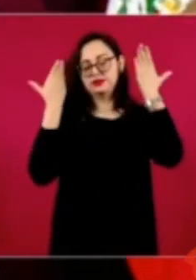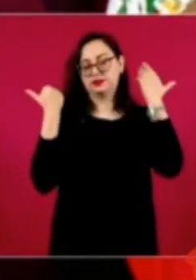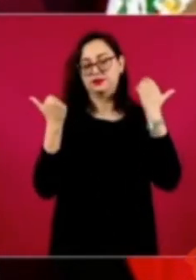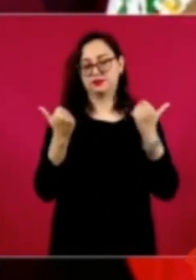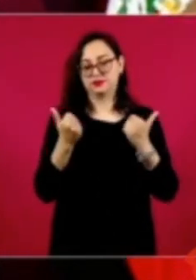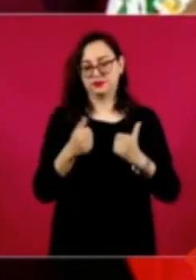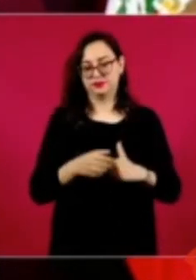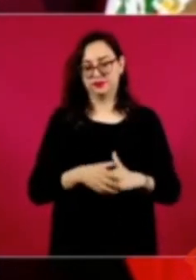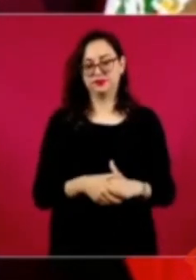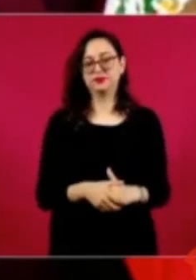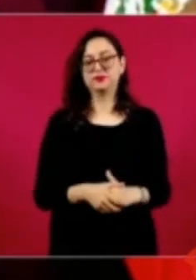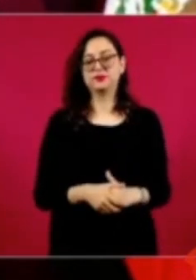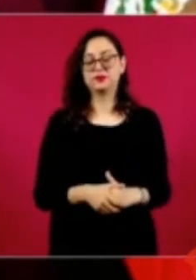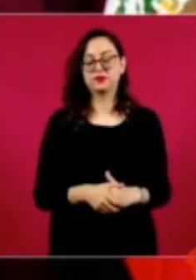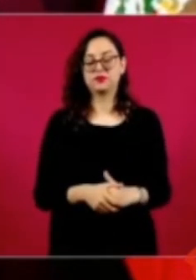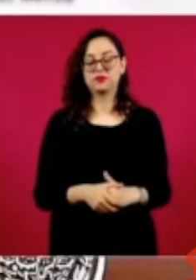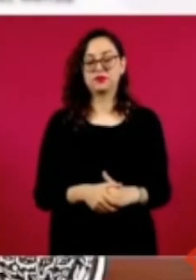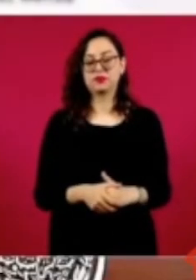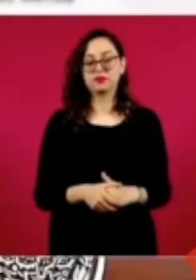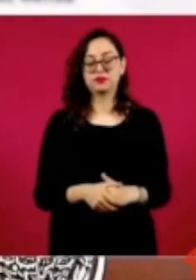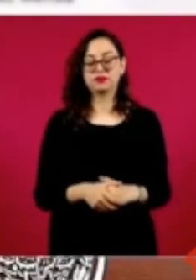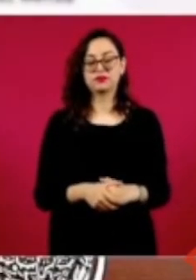Yo